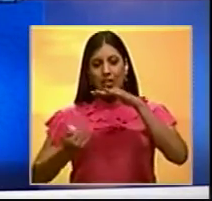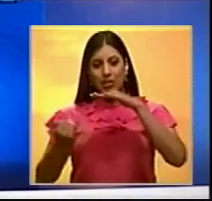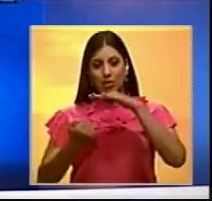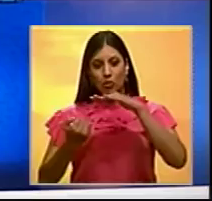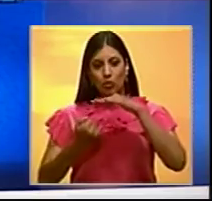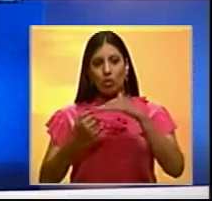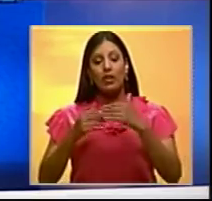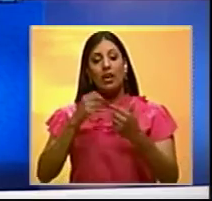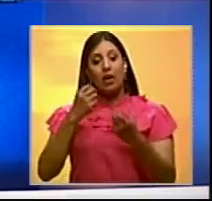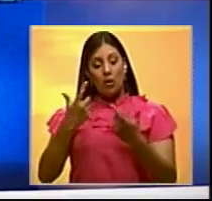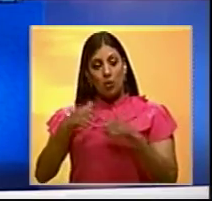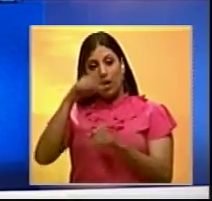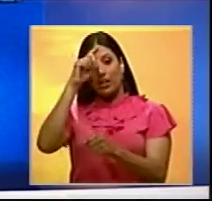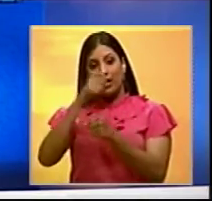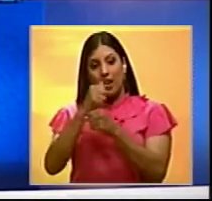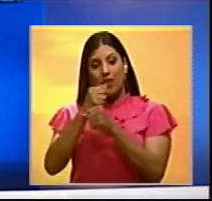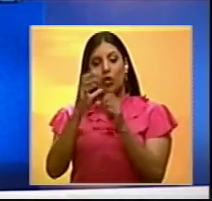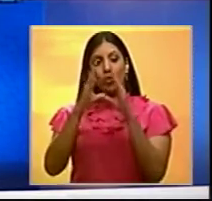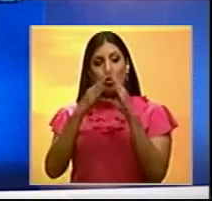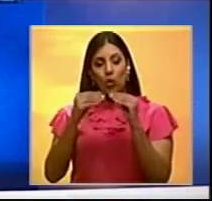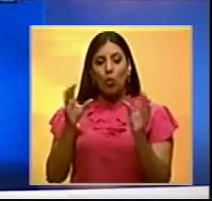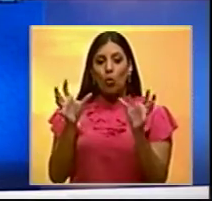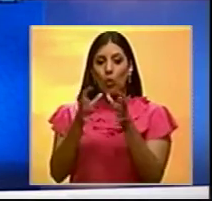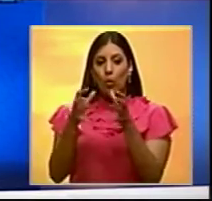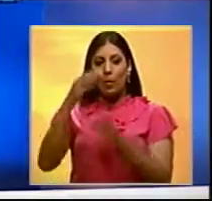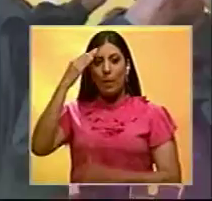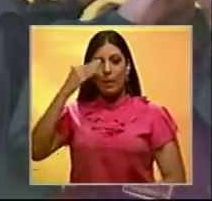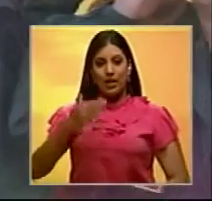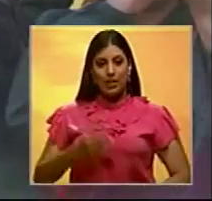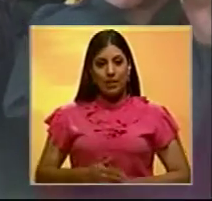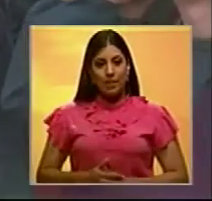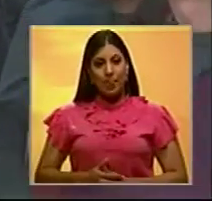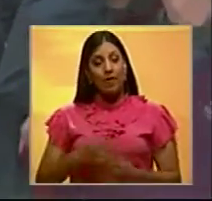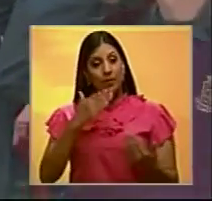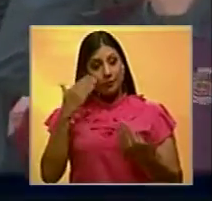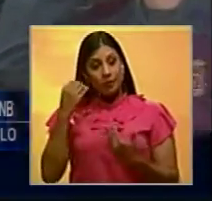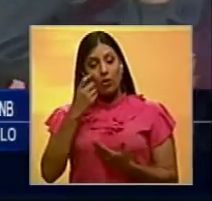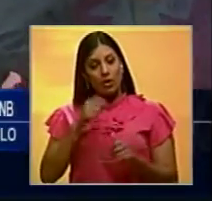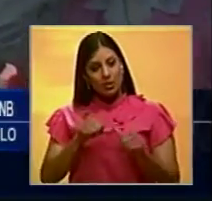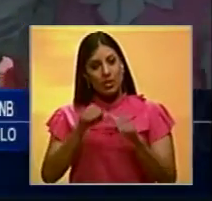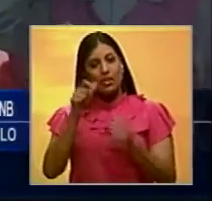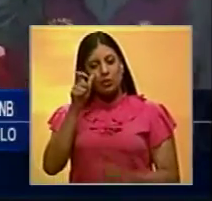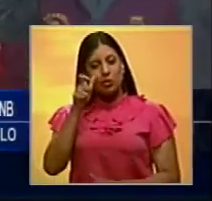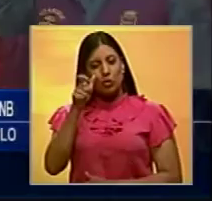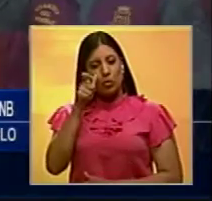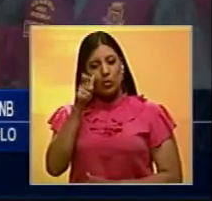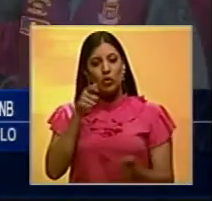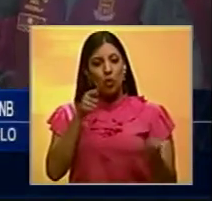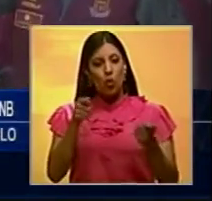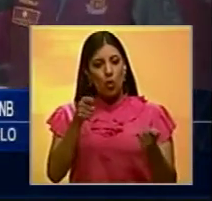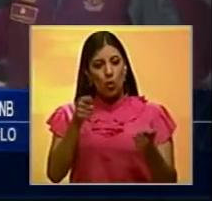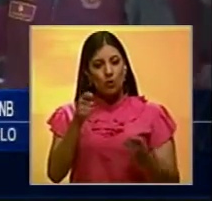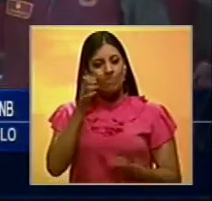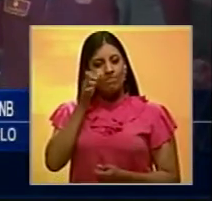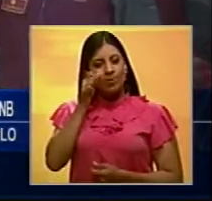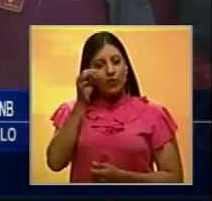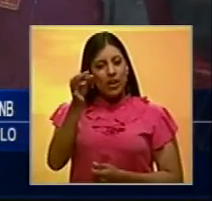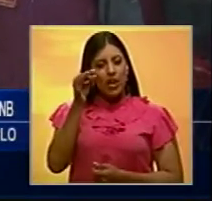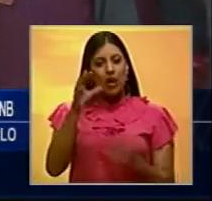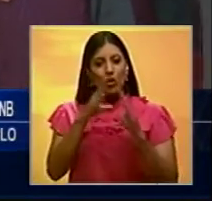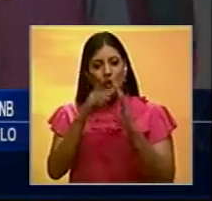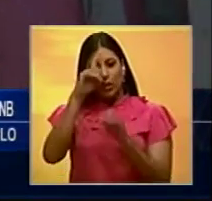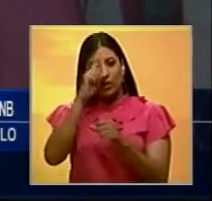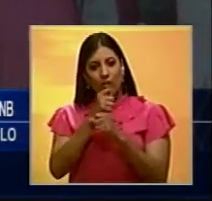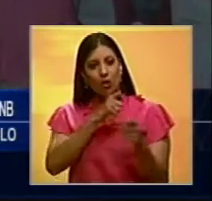institucionales que su despacho está realizando a todos los componentes militares. Destacó que seguirán supervisando, controlando y fiscalizando los